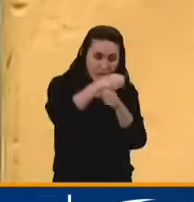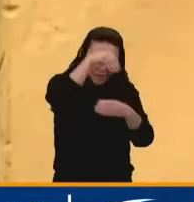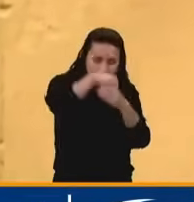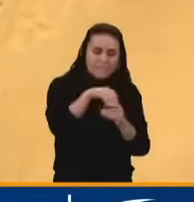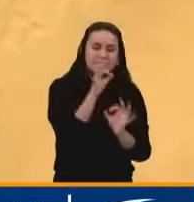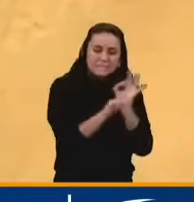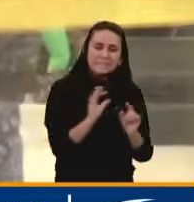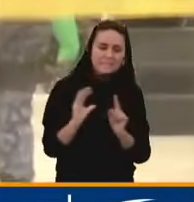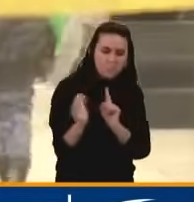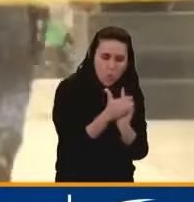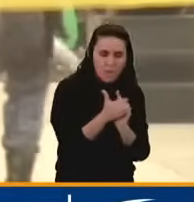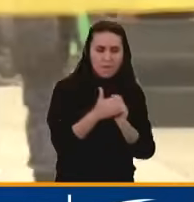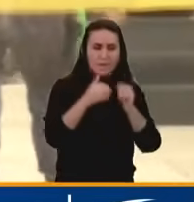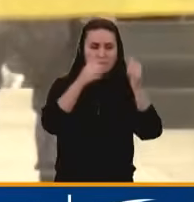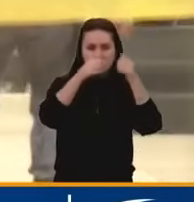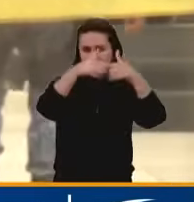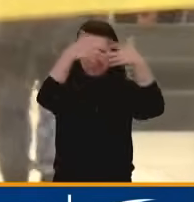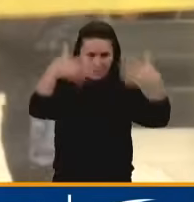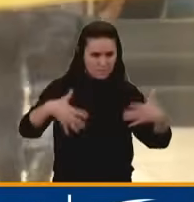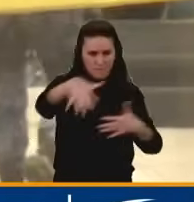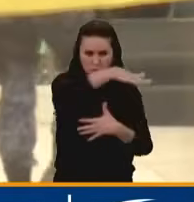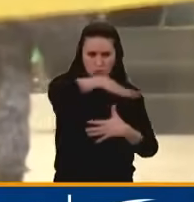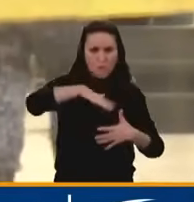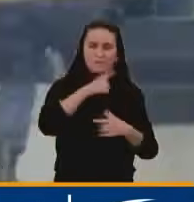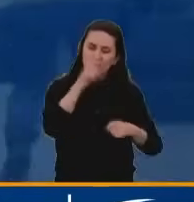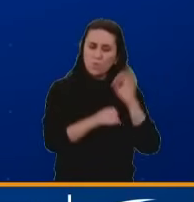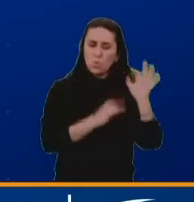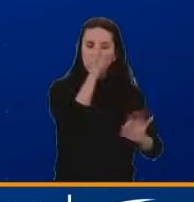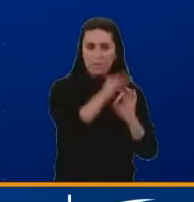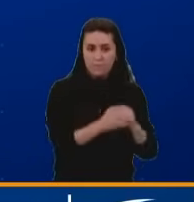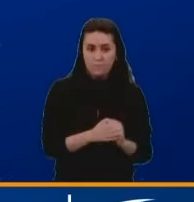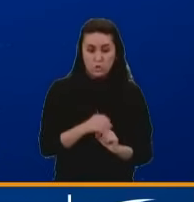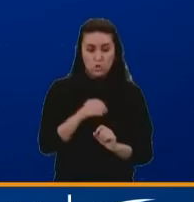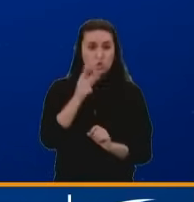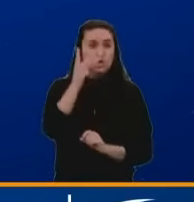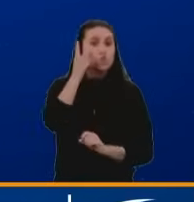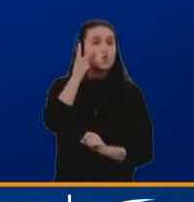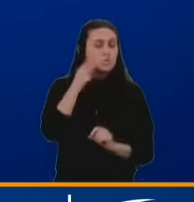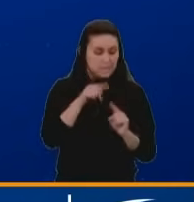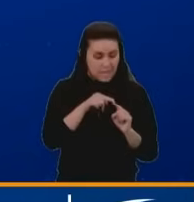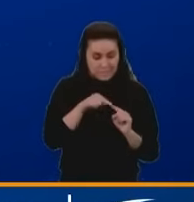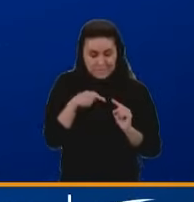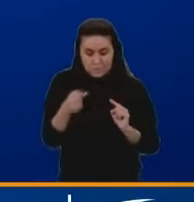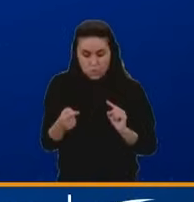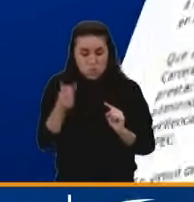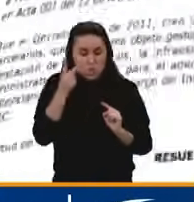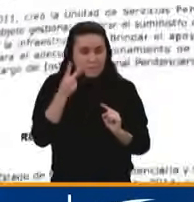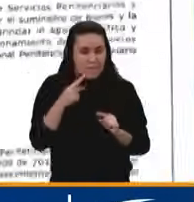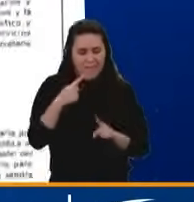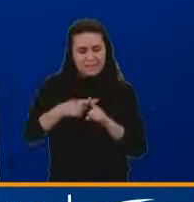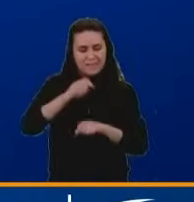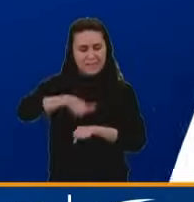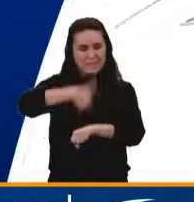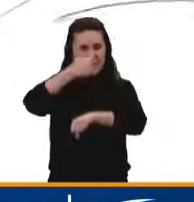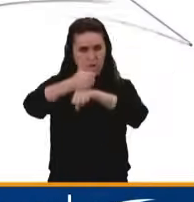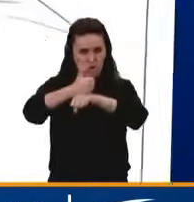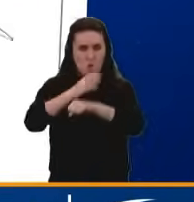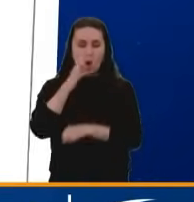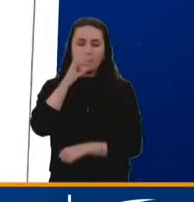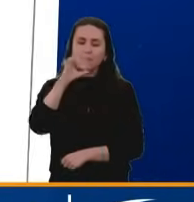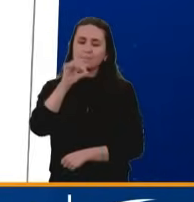seguridad de todo el sistema penitenciario la emergencia se firmó dos días después por el entonces director del impec Daniel Gutiérrez en donde